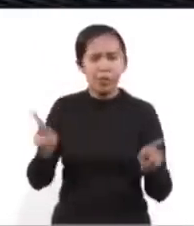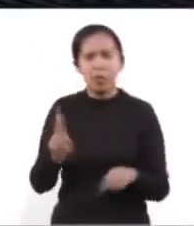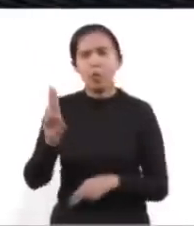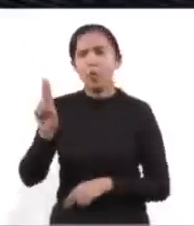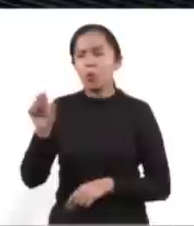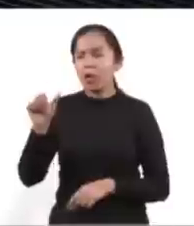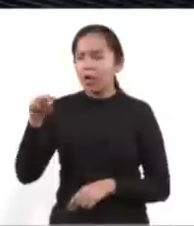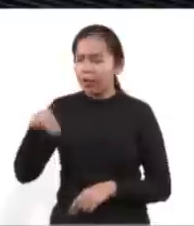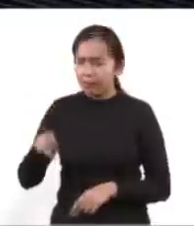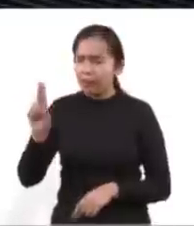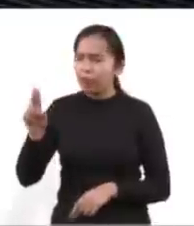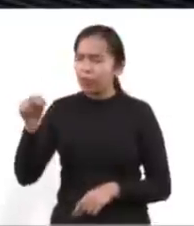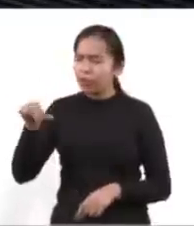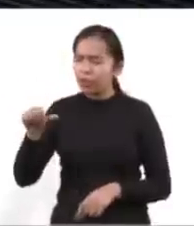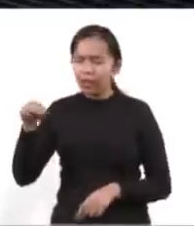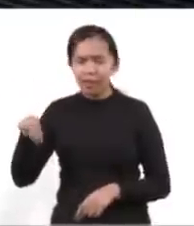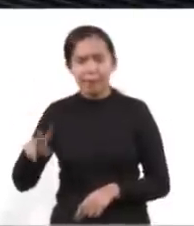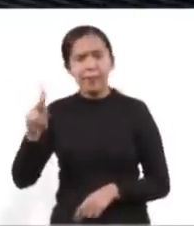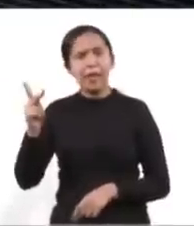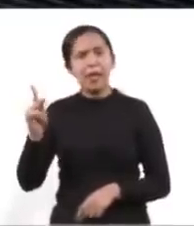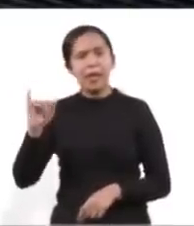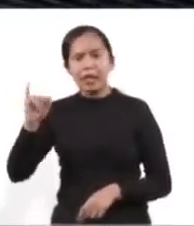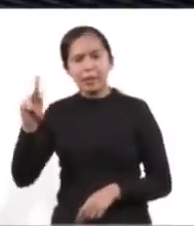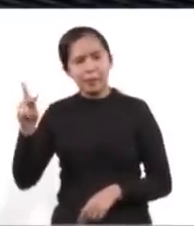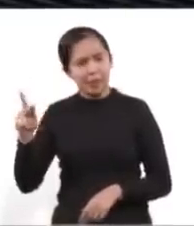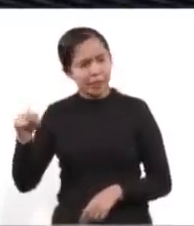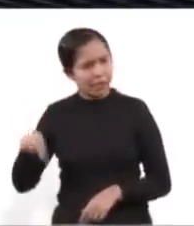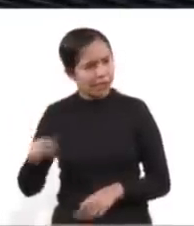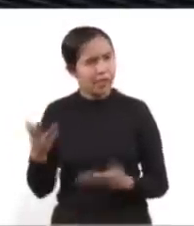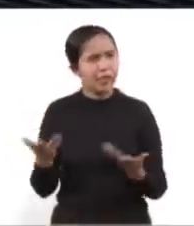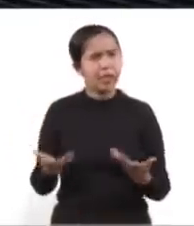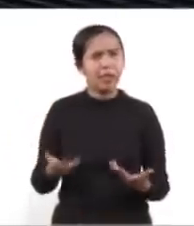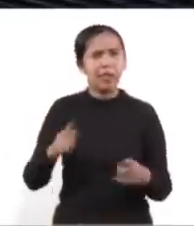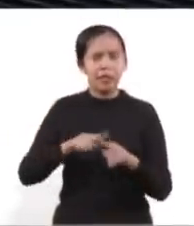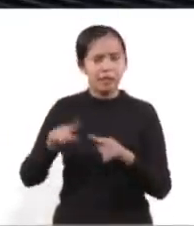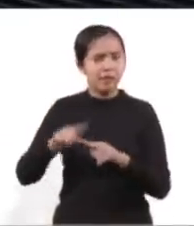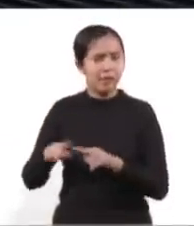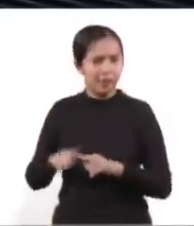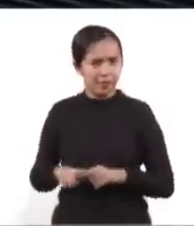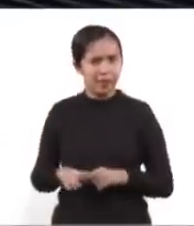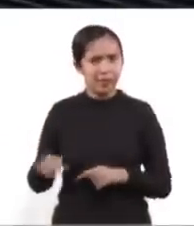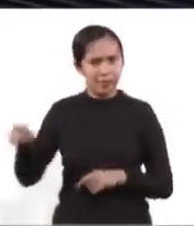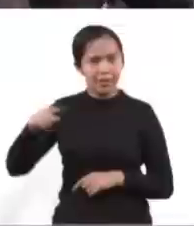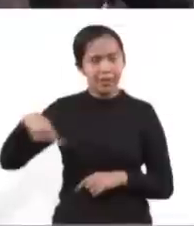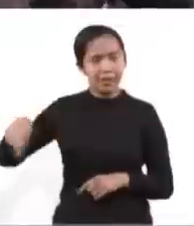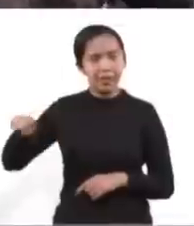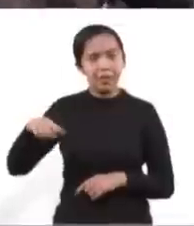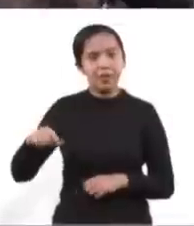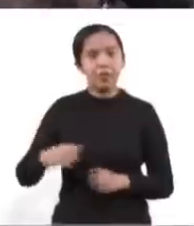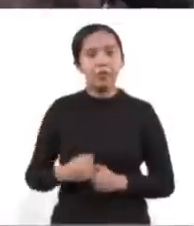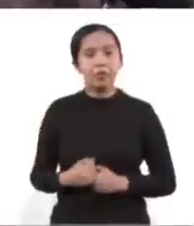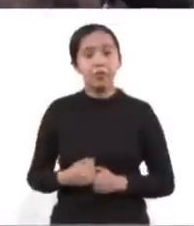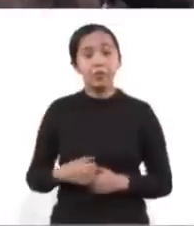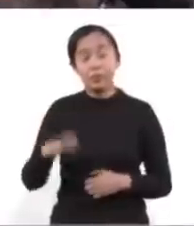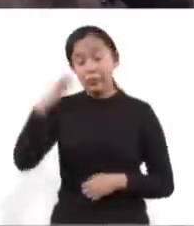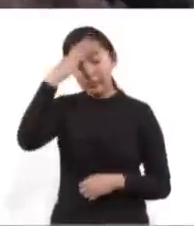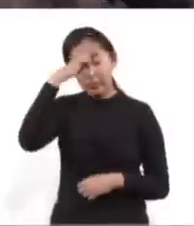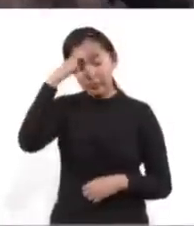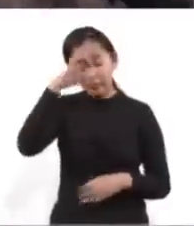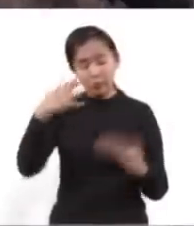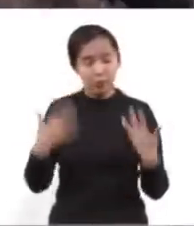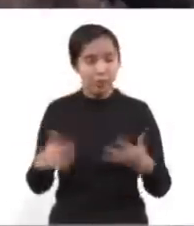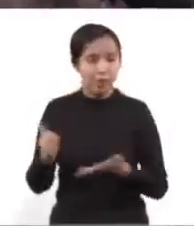la UAM, el Politécnico, de los mejores ingenieros de México. Y